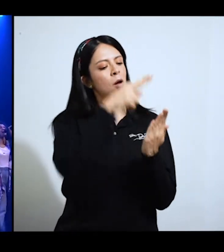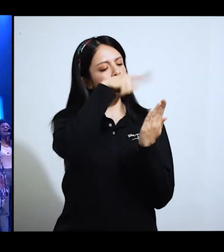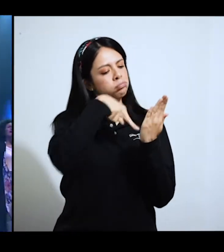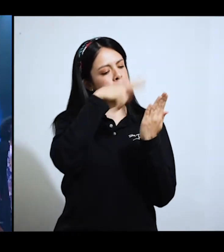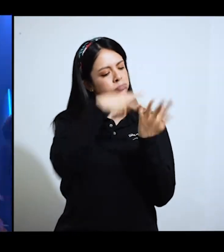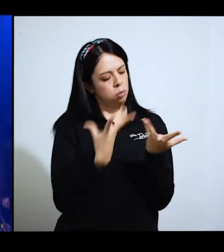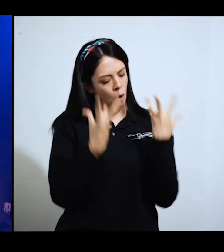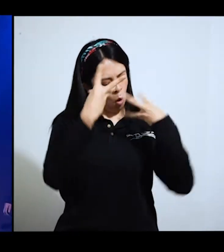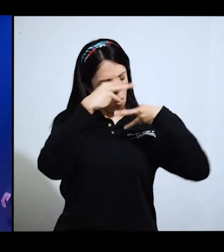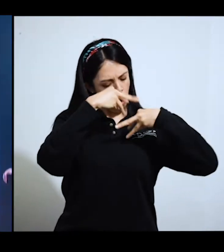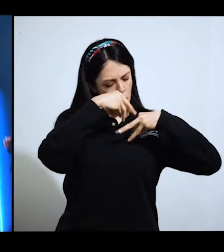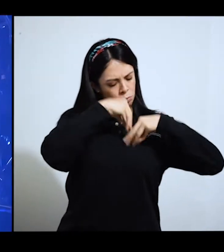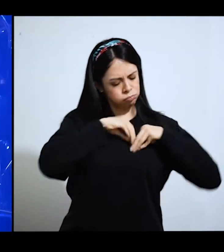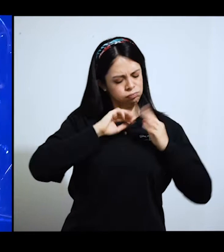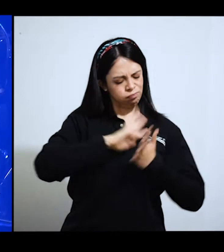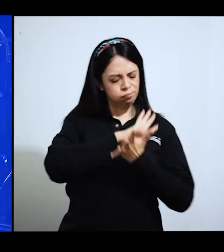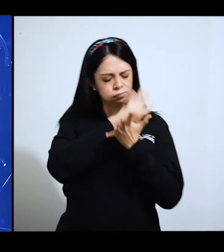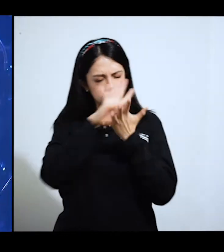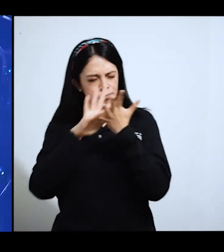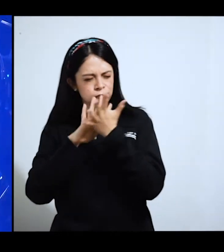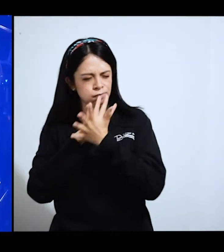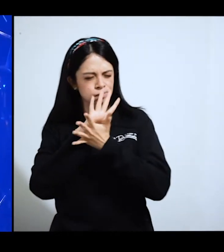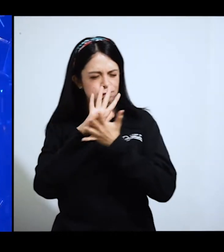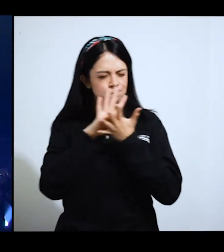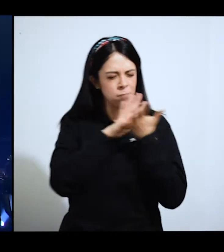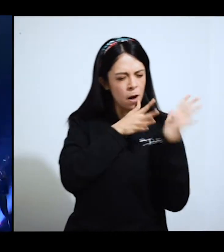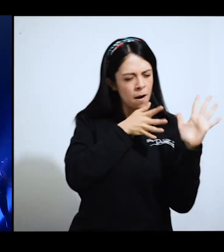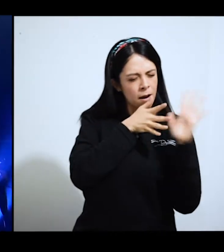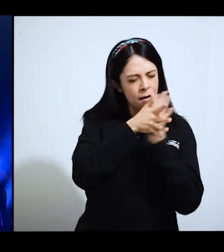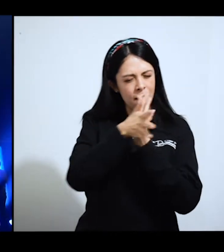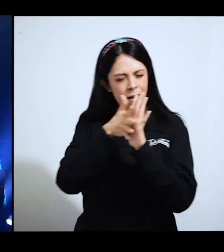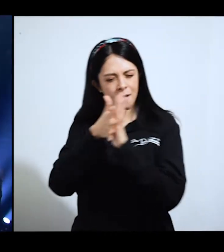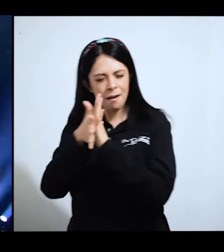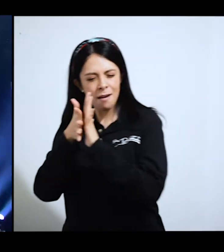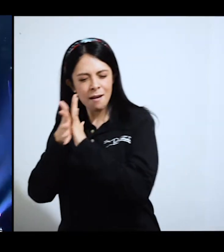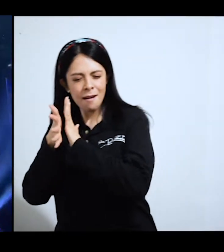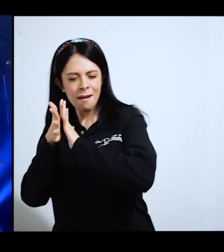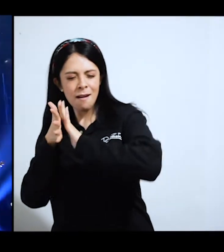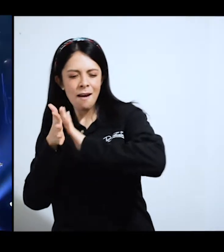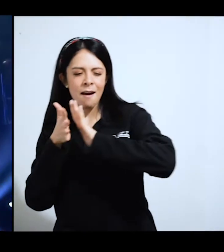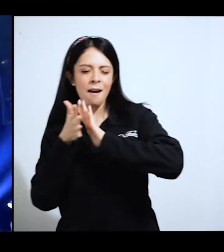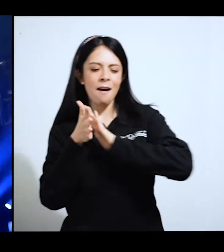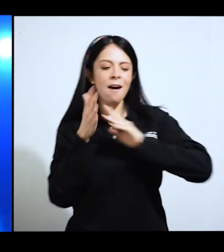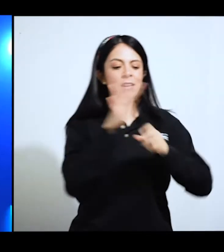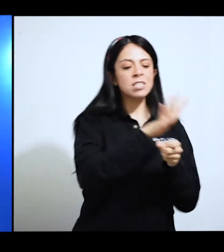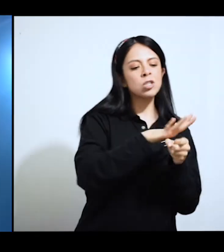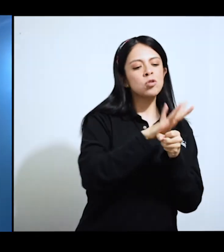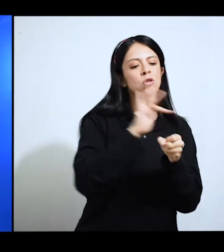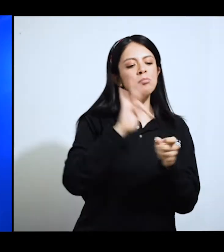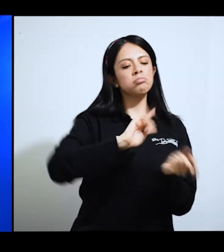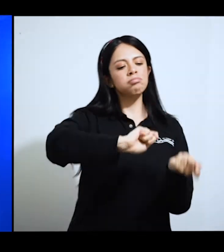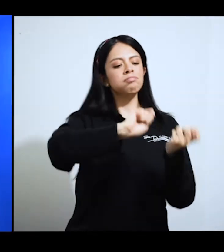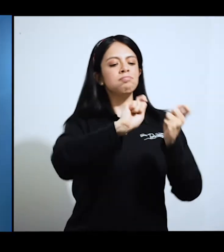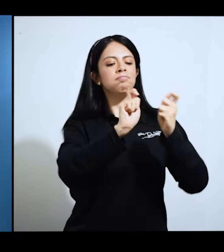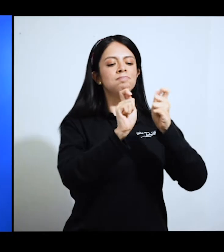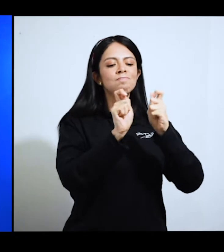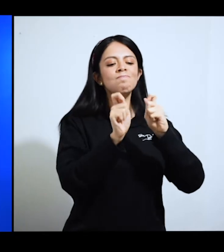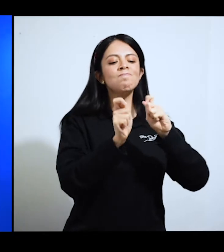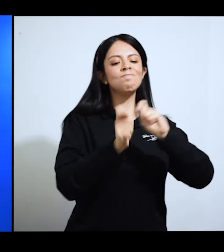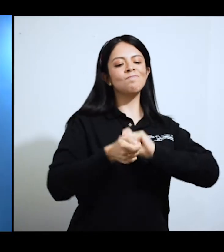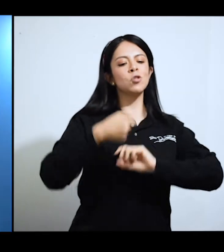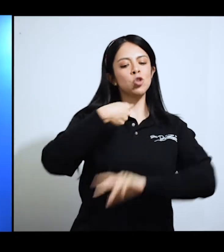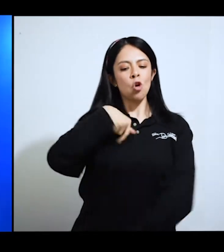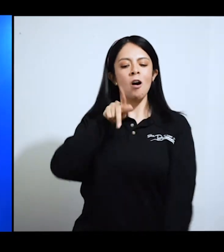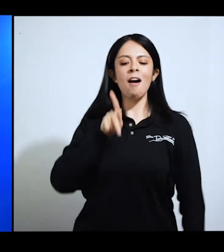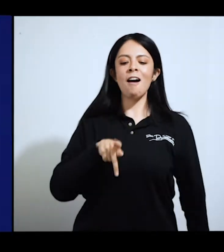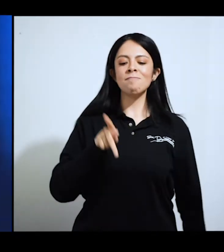autoridad, la palabra de Dios en mi boca. Todo va a